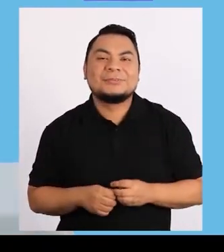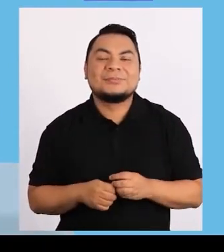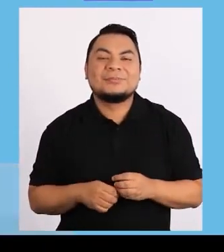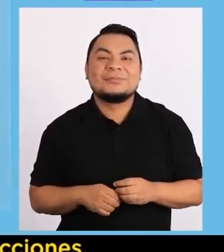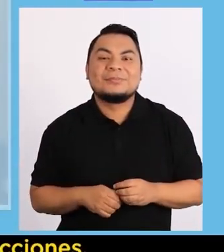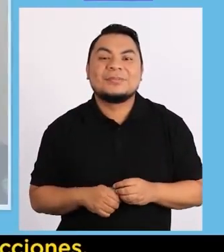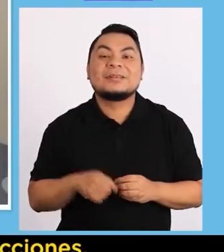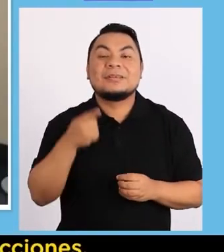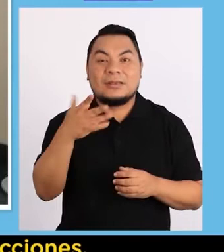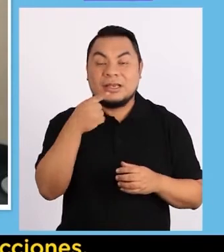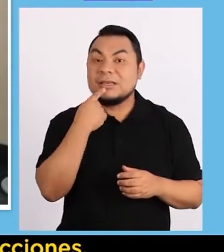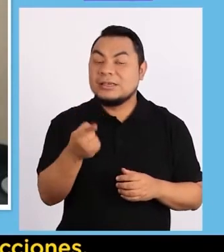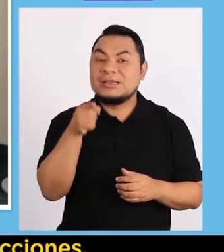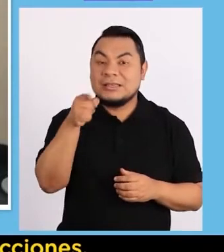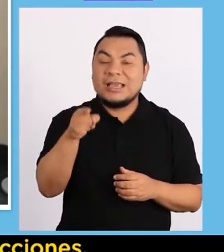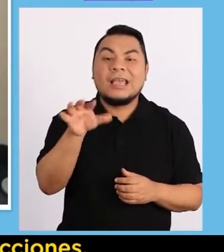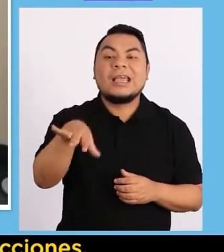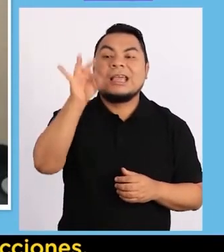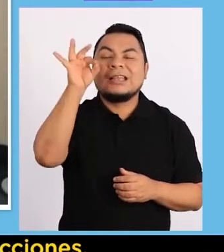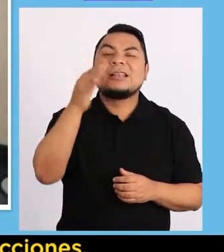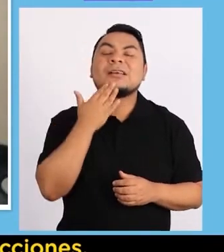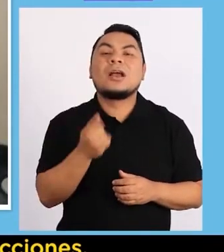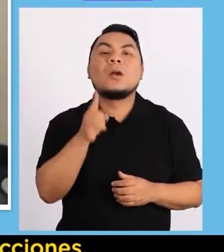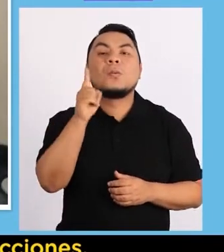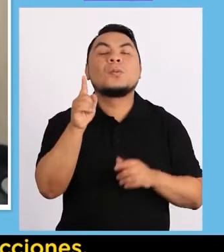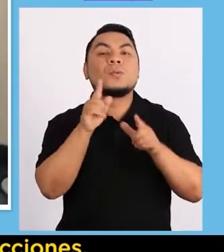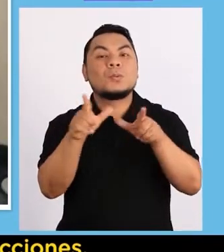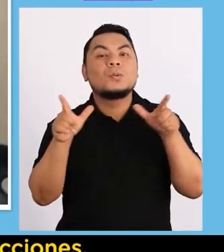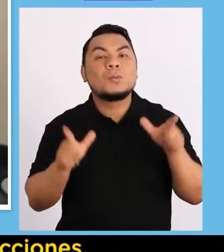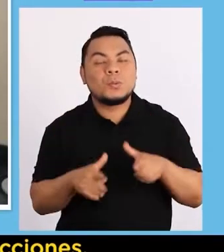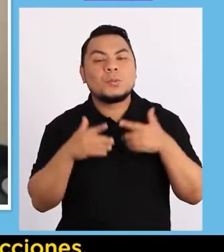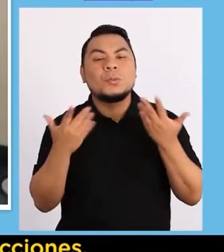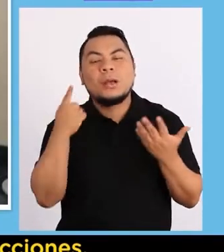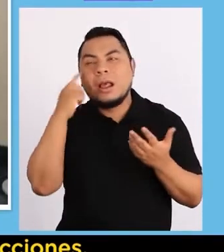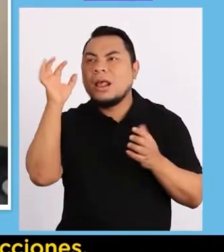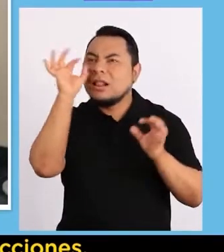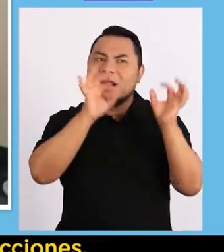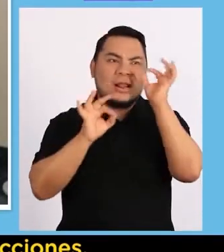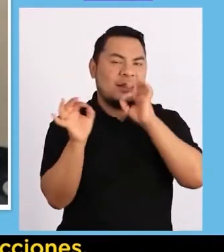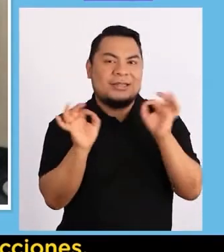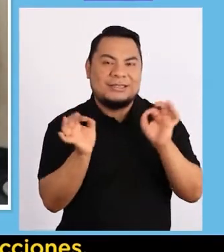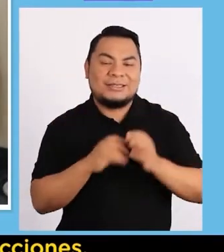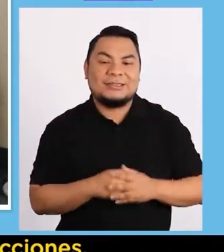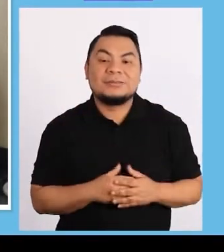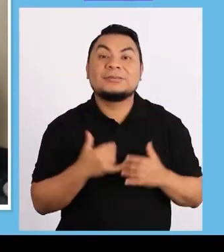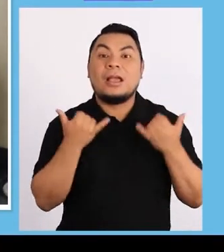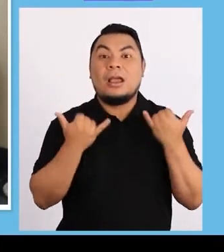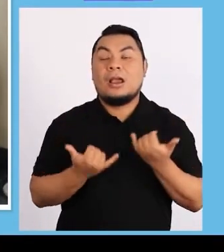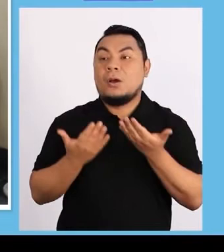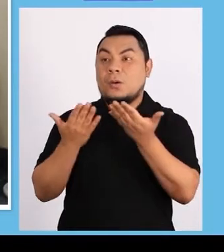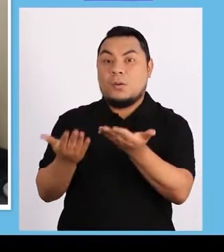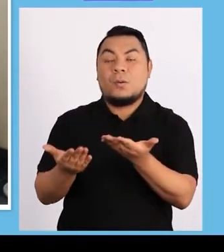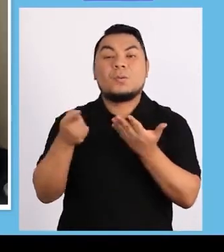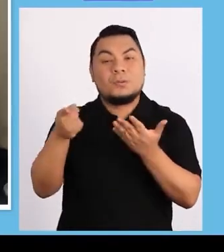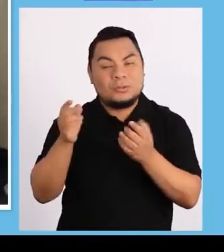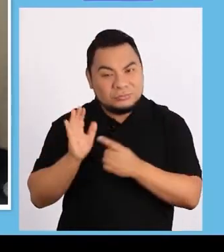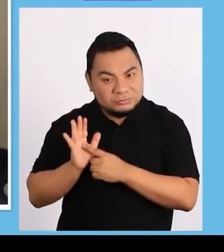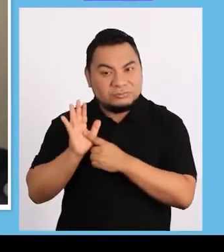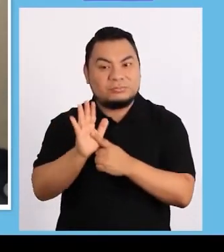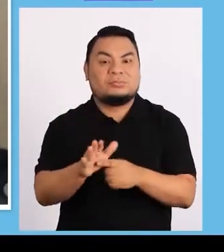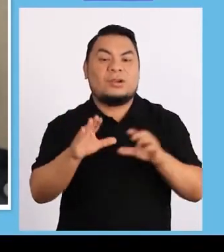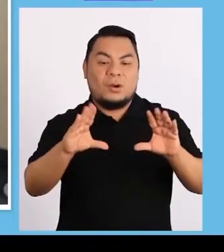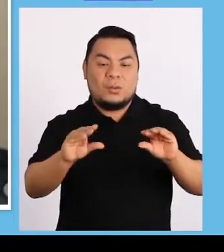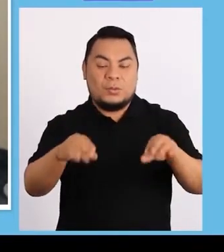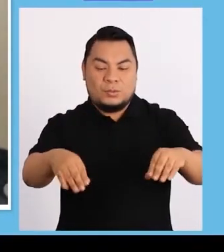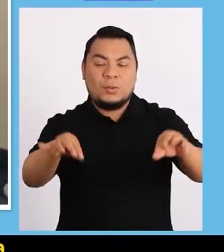empezamos. Asegúrense de elegir un lugar sin distracciones. Ahora,